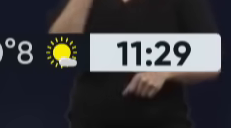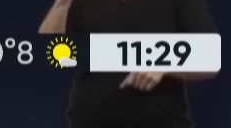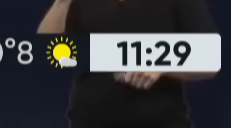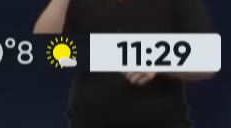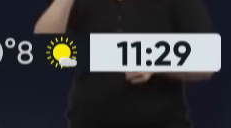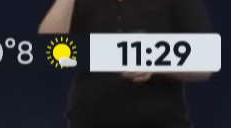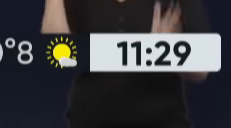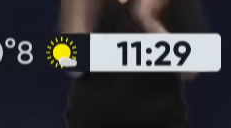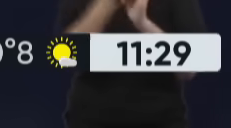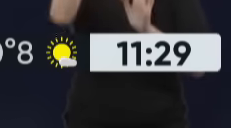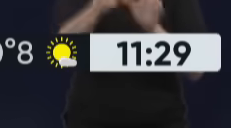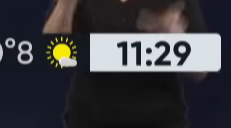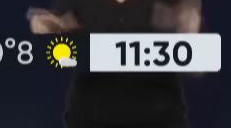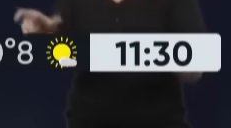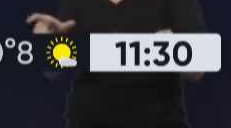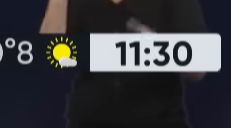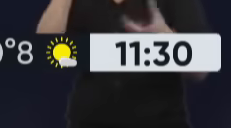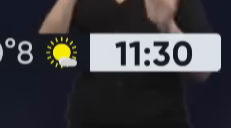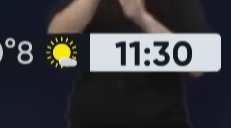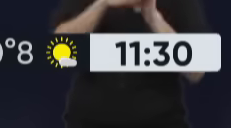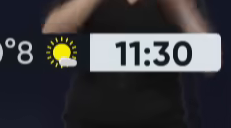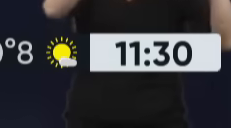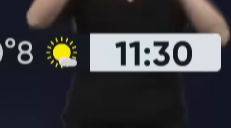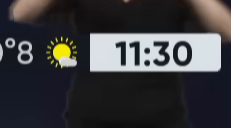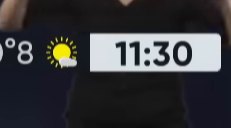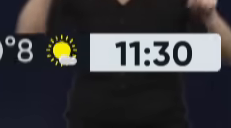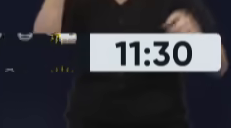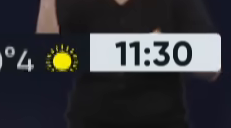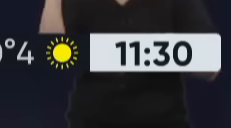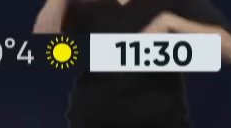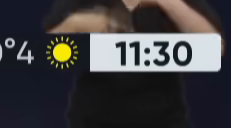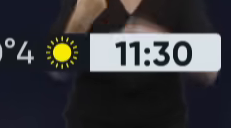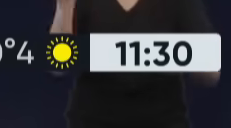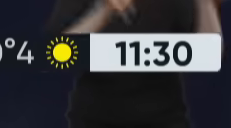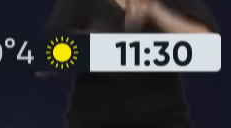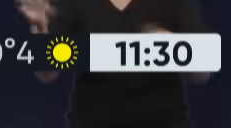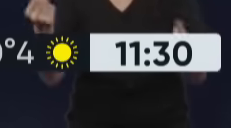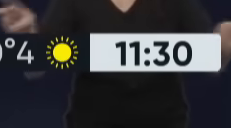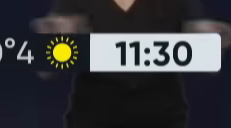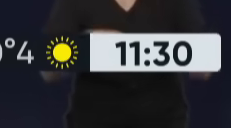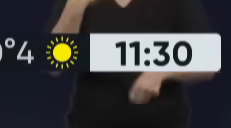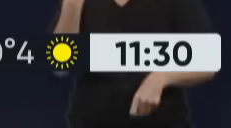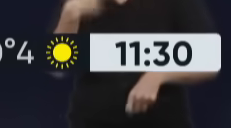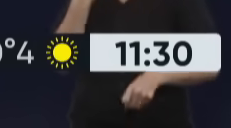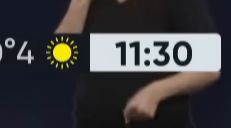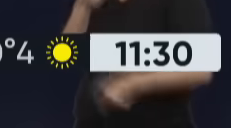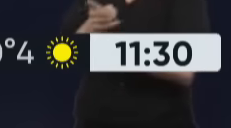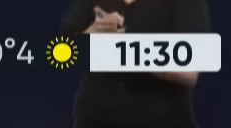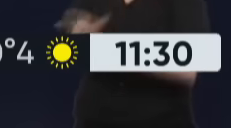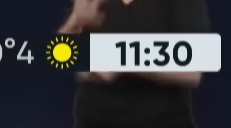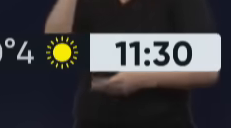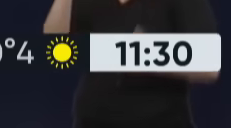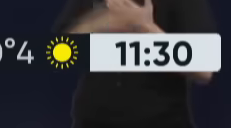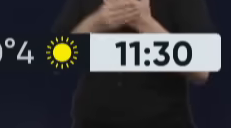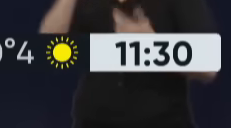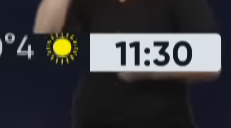Por eso se le advierte al gobernador Kicillof y a todos los gobiernos provinciales que quieran pisotear la libertad de los argentinos, que el gobierno irá